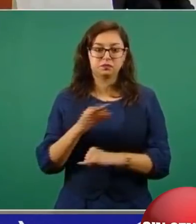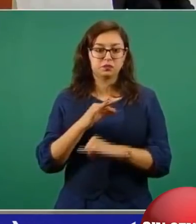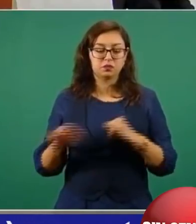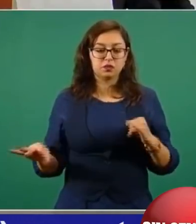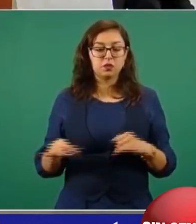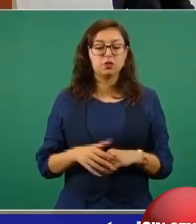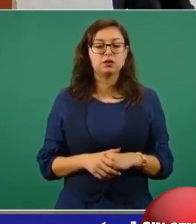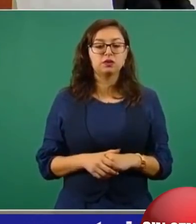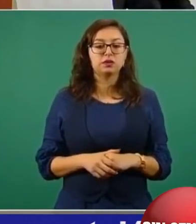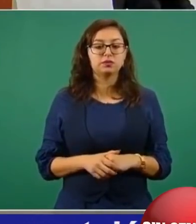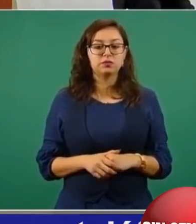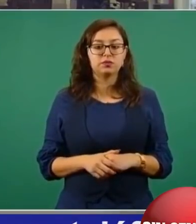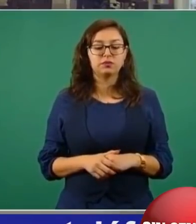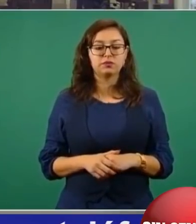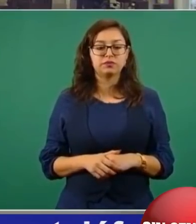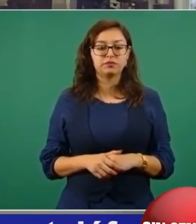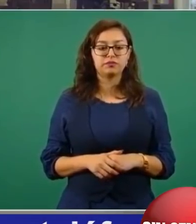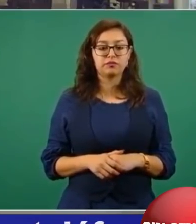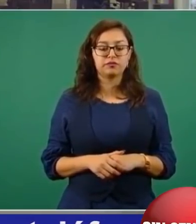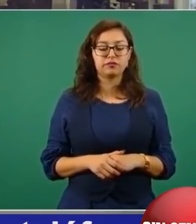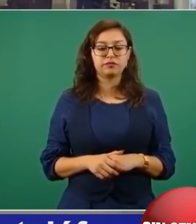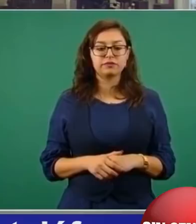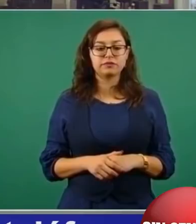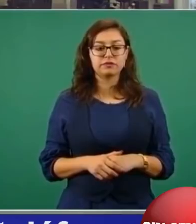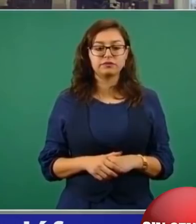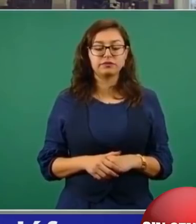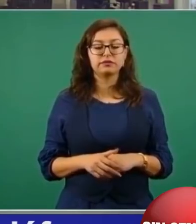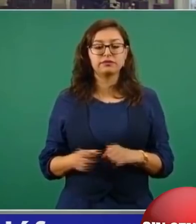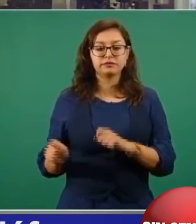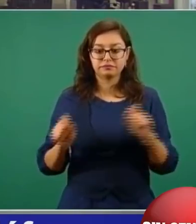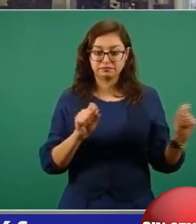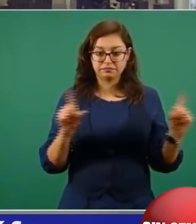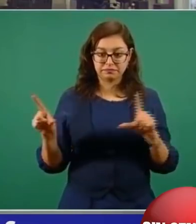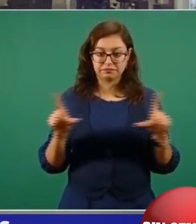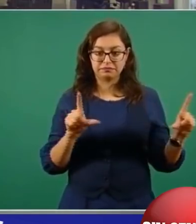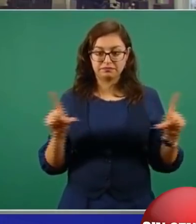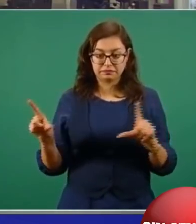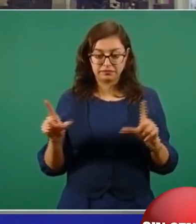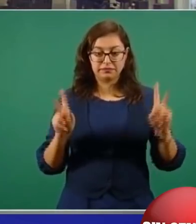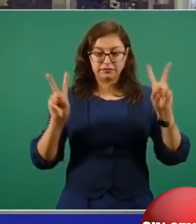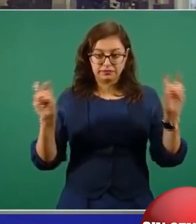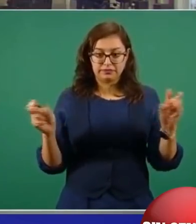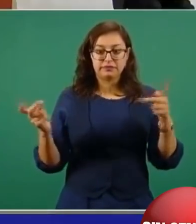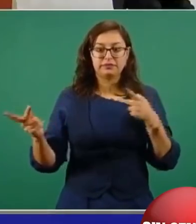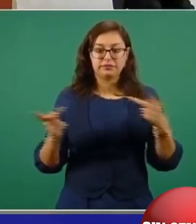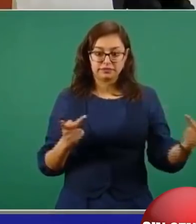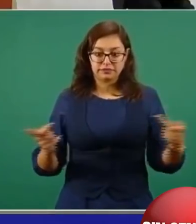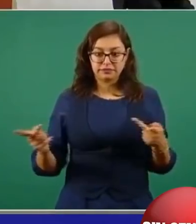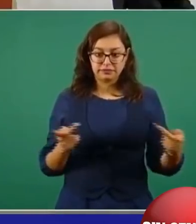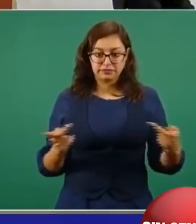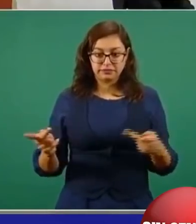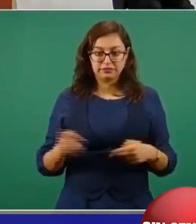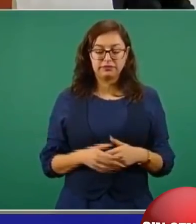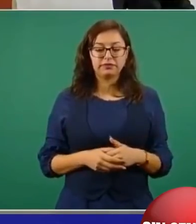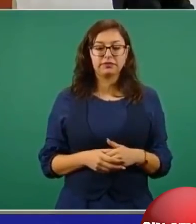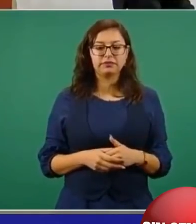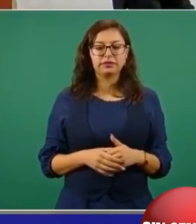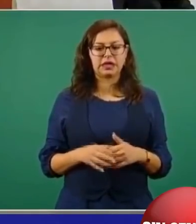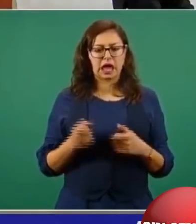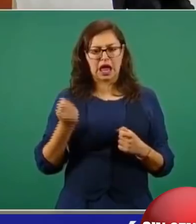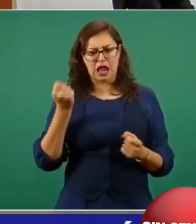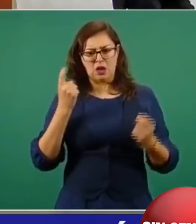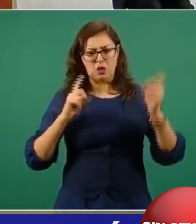Lo otro es explicar en 2 láminas, si me pasan, lo de la estrategia. Ha habido preguntas y